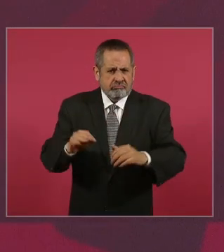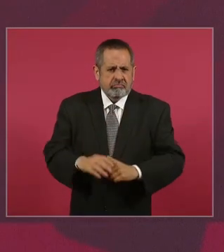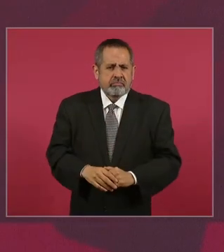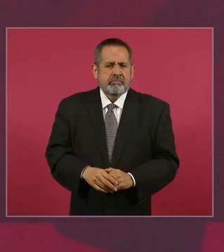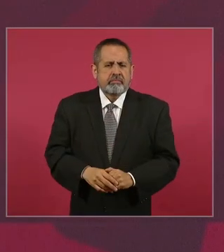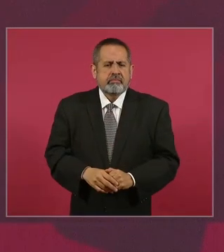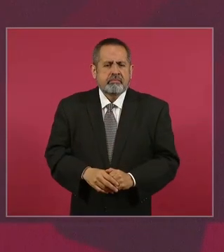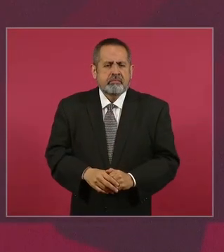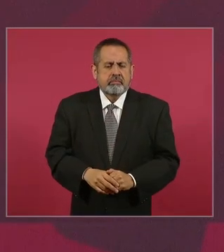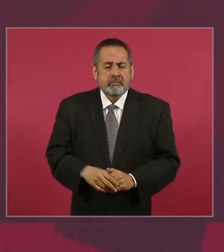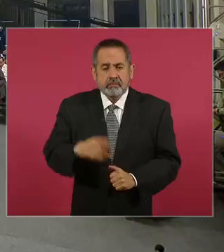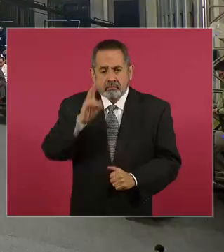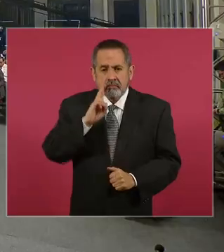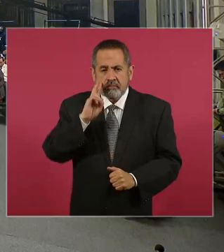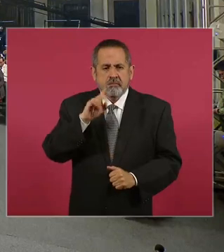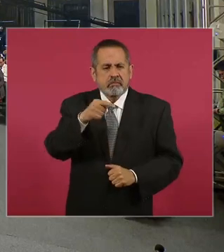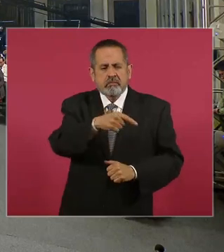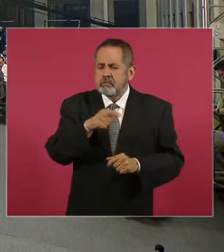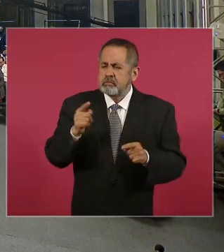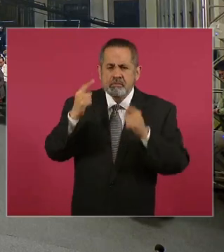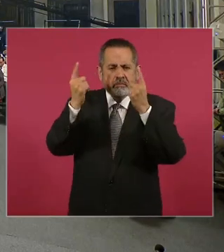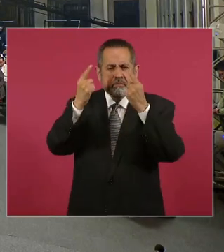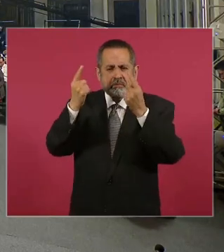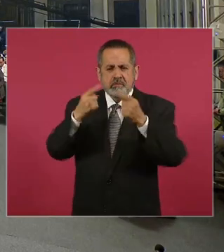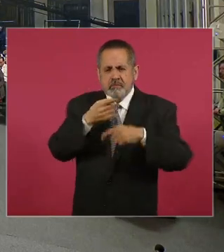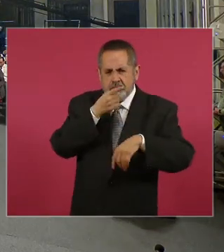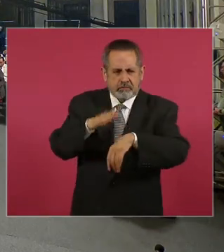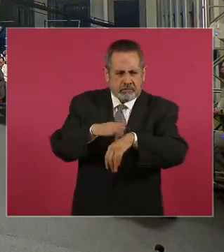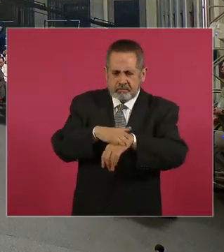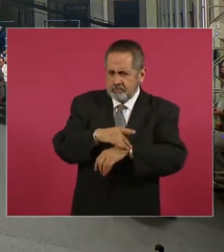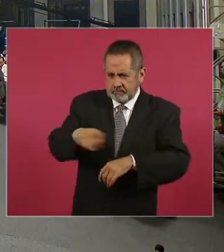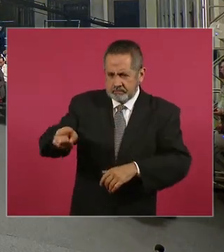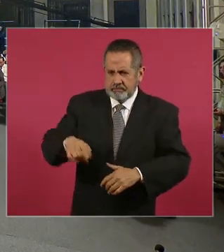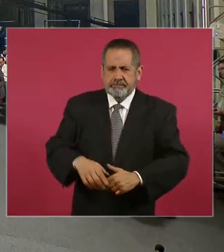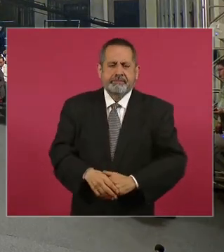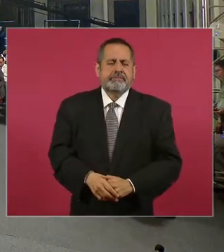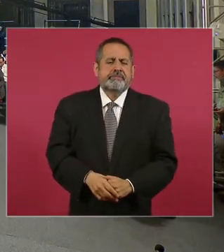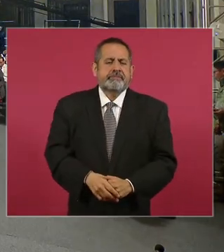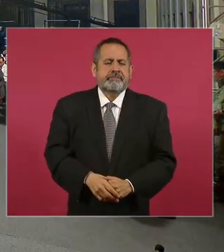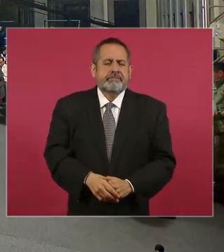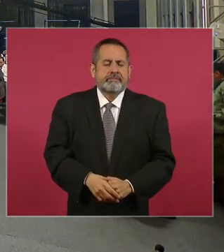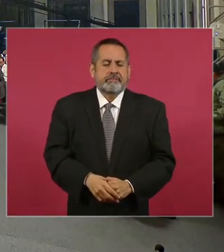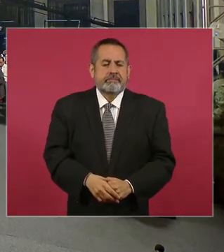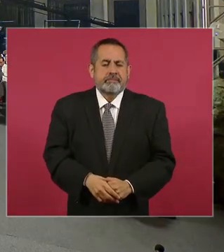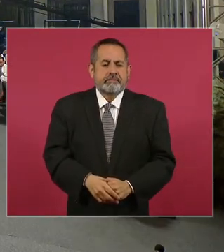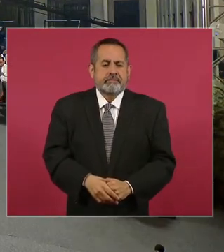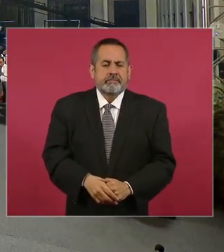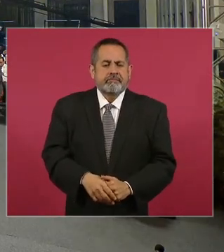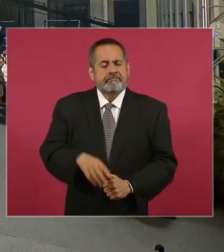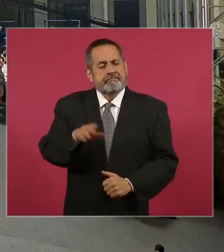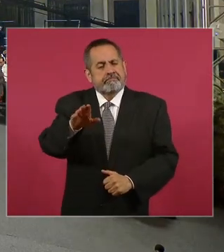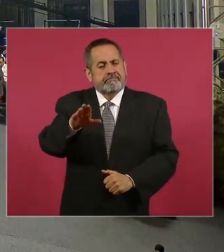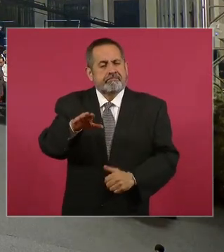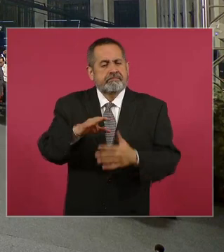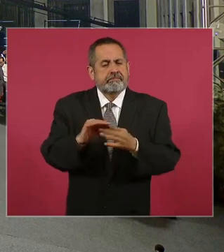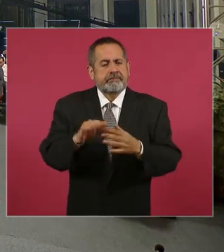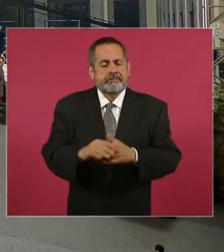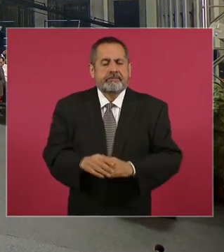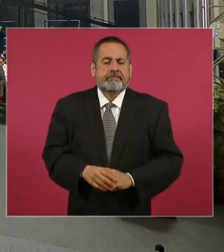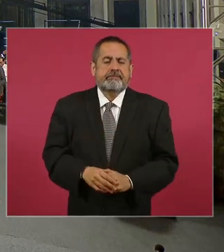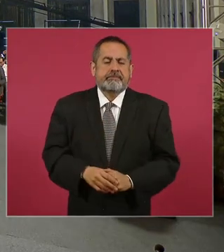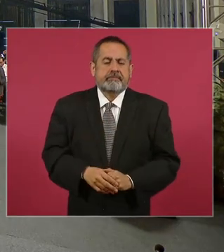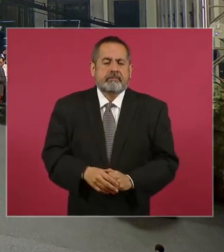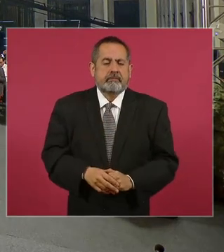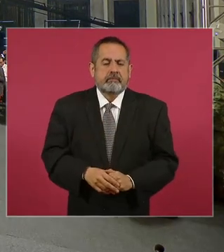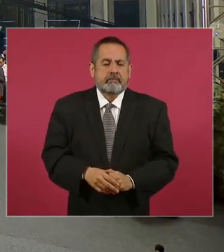Gracias, pero presidente. A ver si lo de los drones. Los de los drones. Con su nada permiso, señor presidente. Sobre los